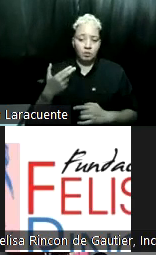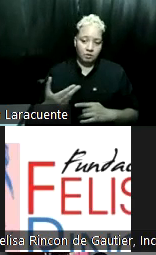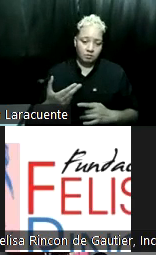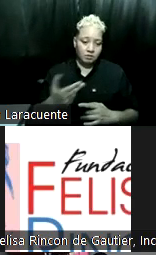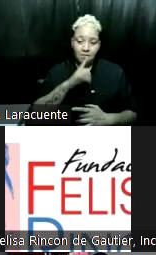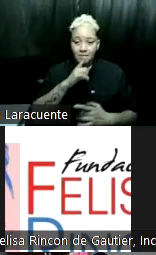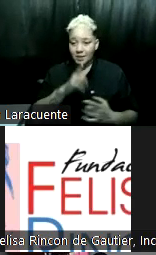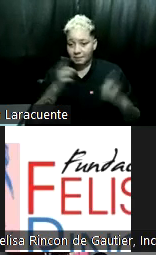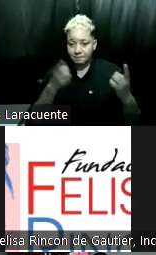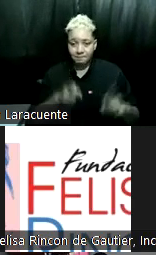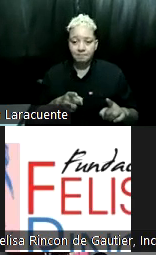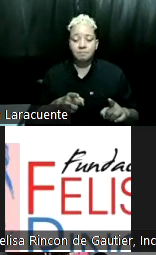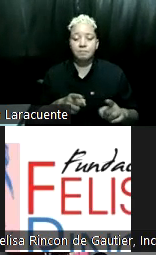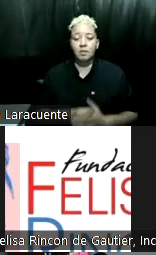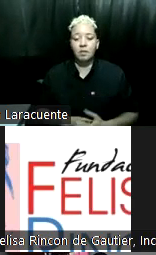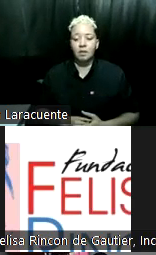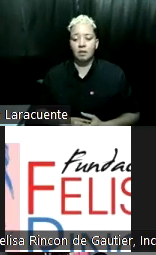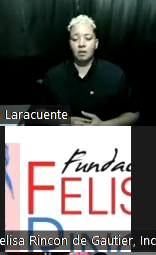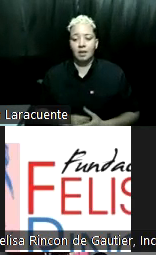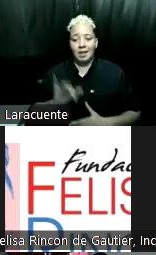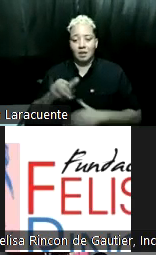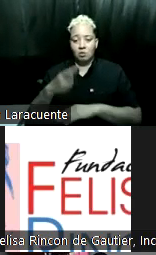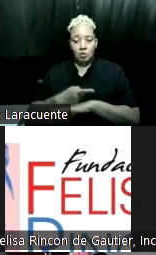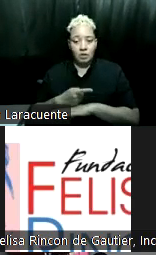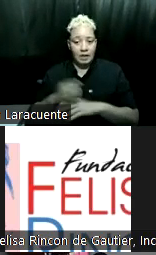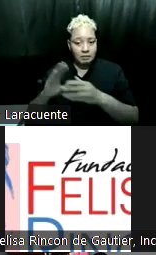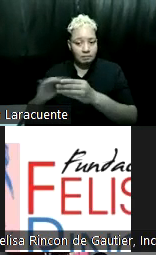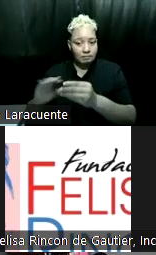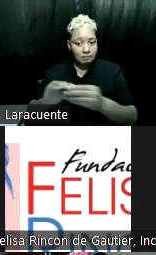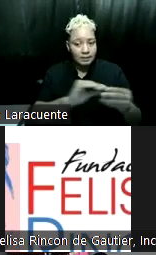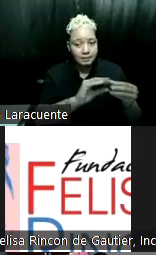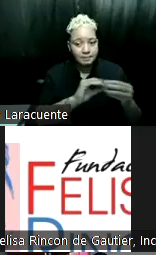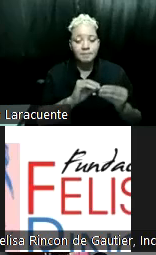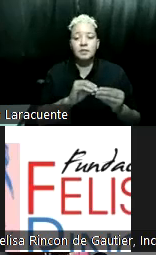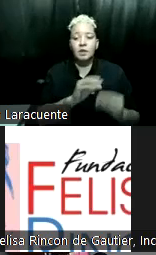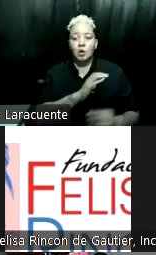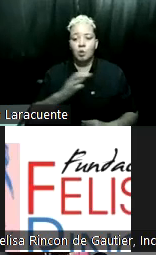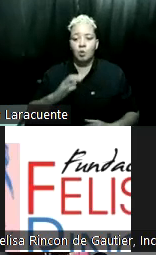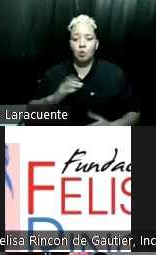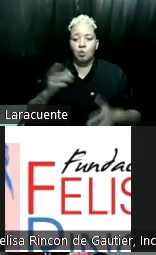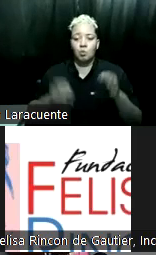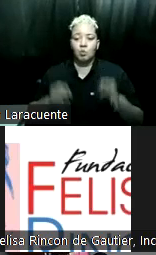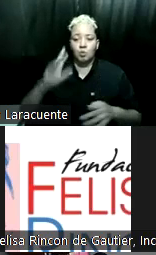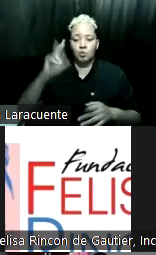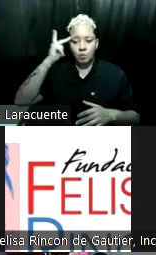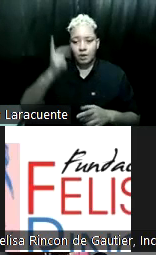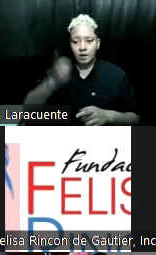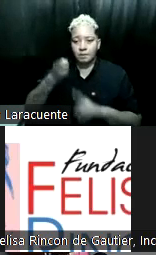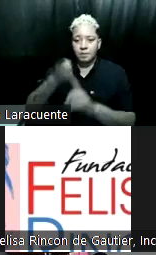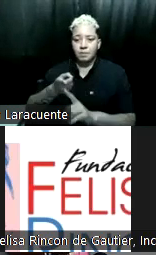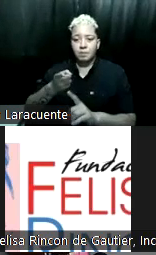ocurrió, pues para estos días ya se ventilaba en el Congreso un juicio político al presidente